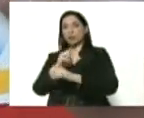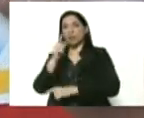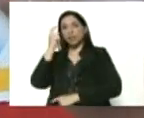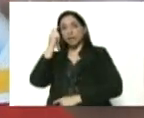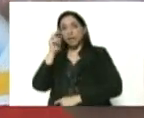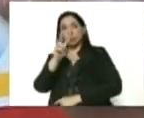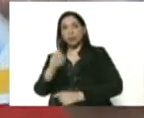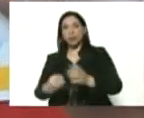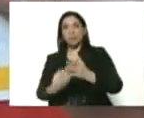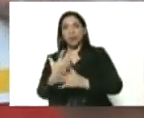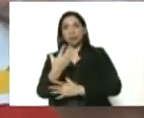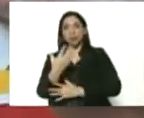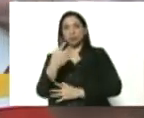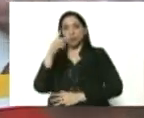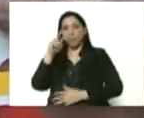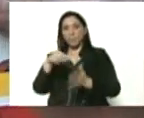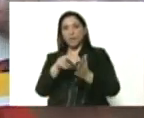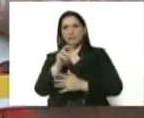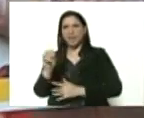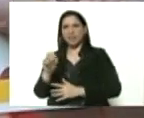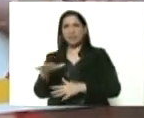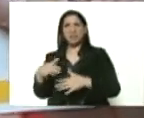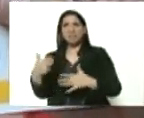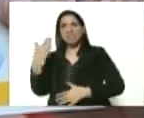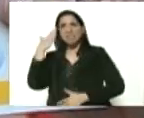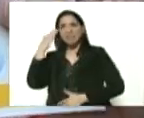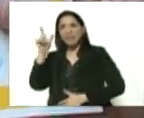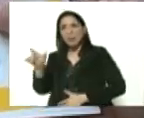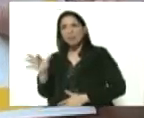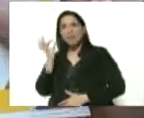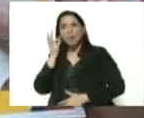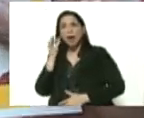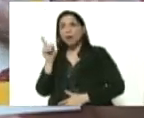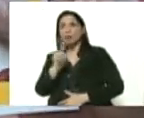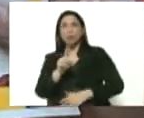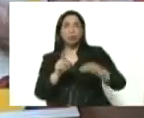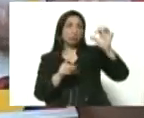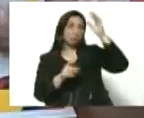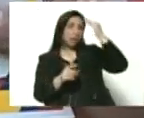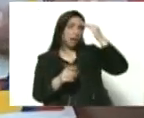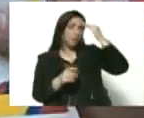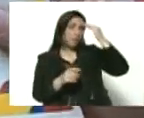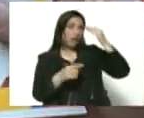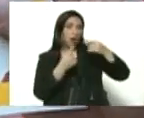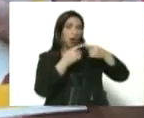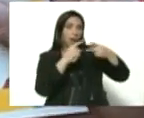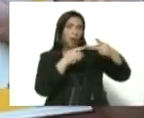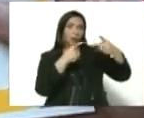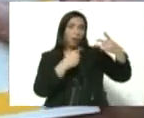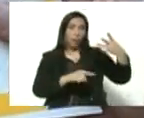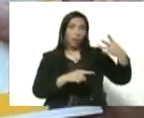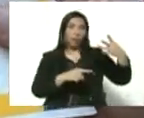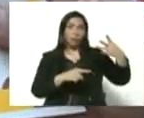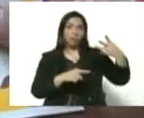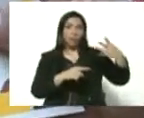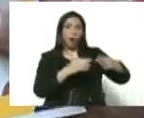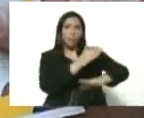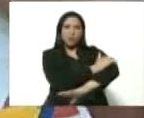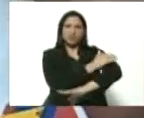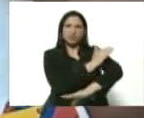mayo de 2020. ¿Qué sabía Mariela Salazar? Que no sabían Henry Ramos Alup, Enrique Capriles Radosky, etcétera.